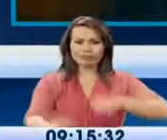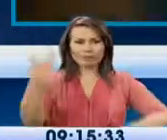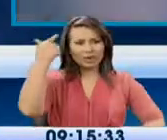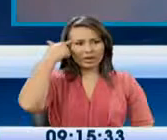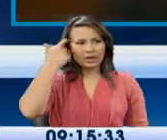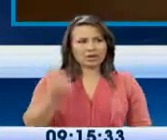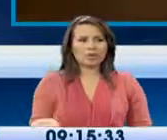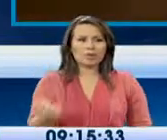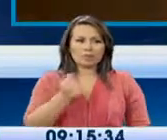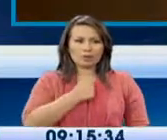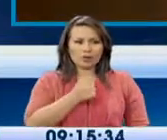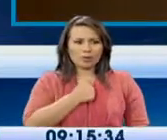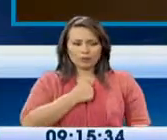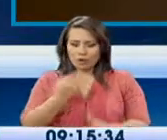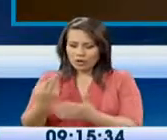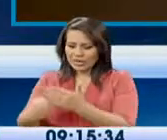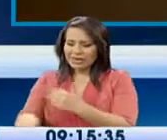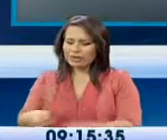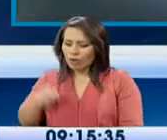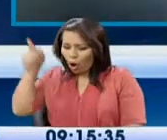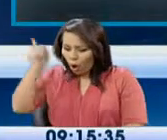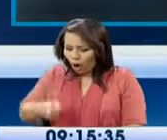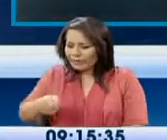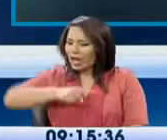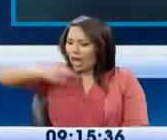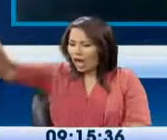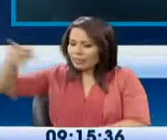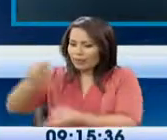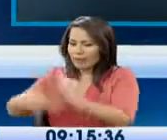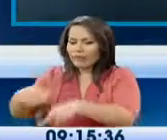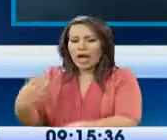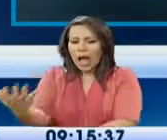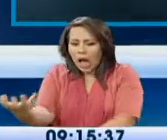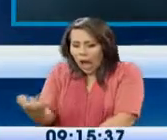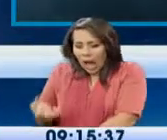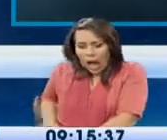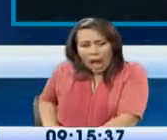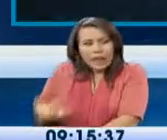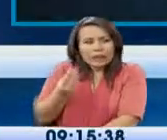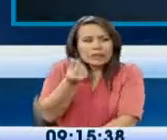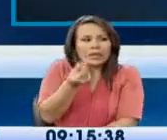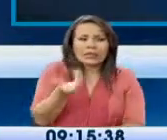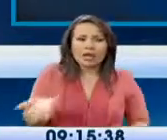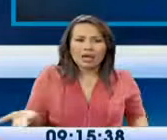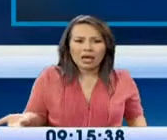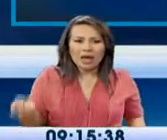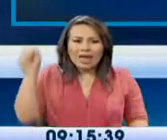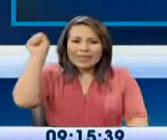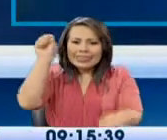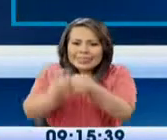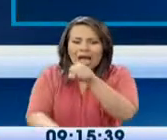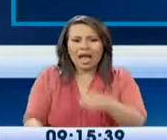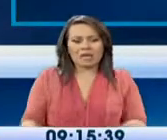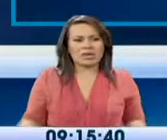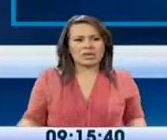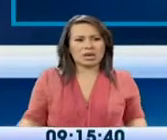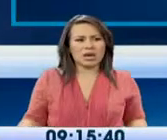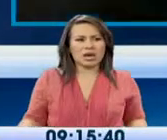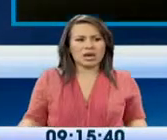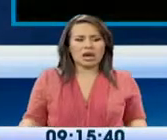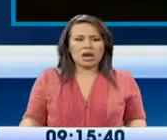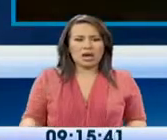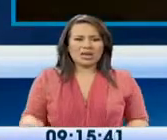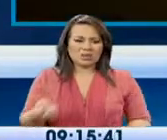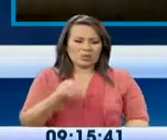sangre, de sus crías, de sus hijos, ¿verdad? Es enriquecerse de manera ilícita, contaminando, dañando, destruyendo, matando